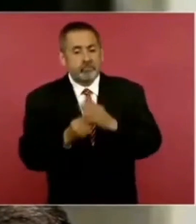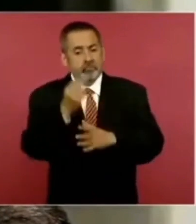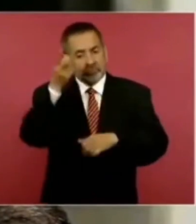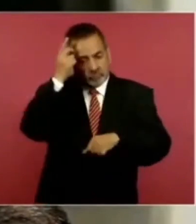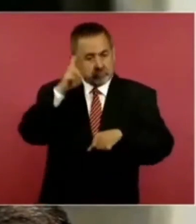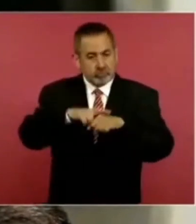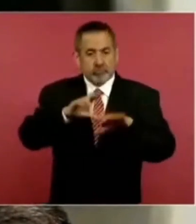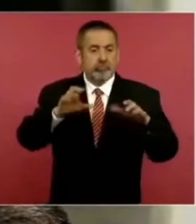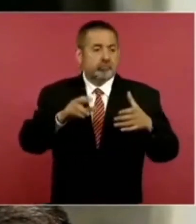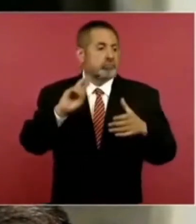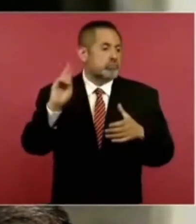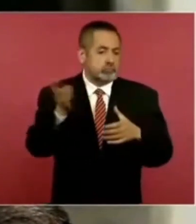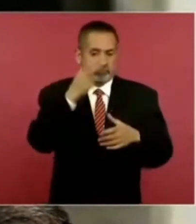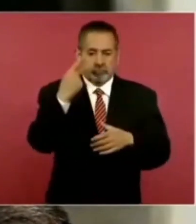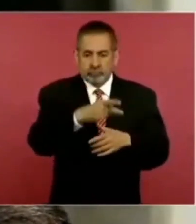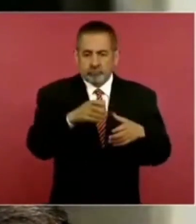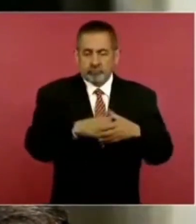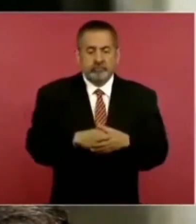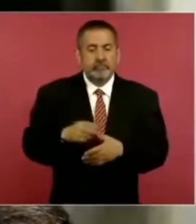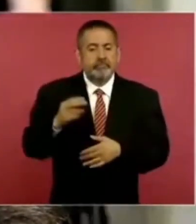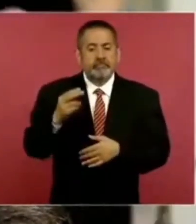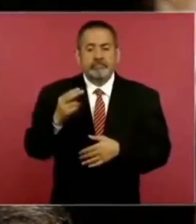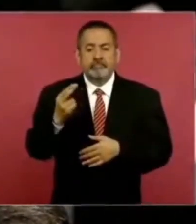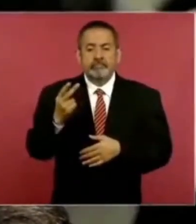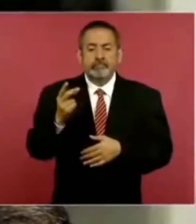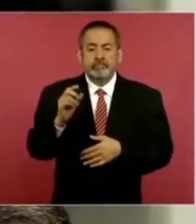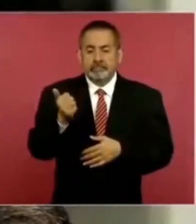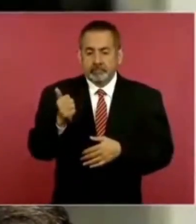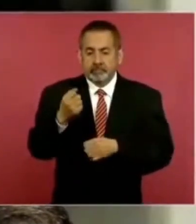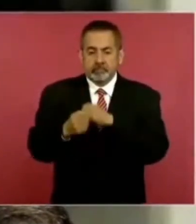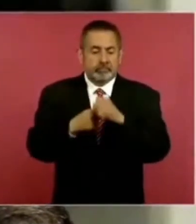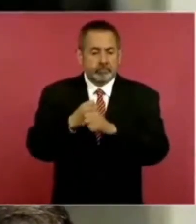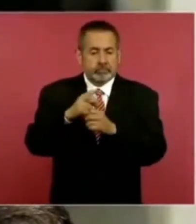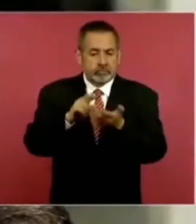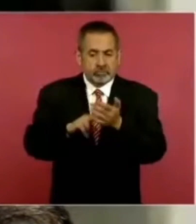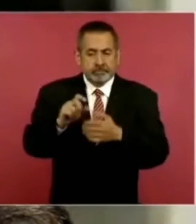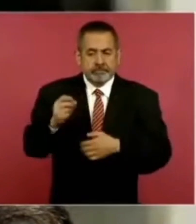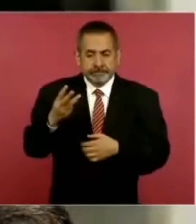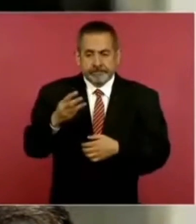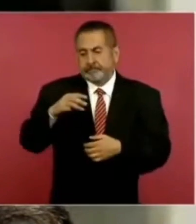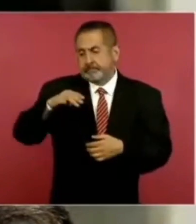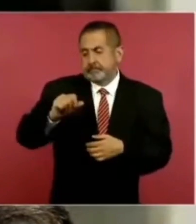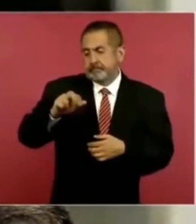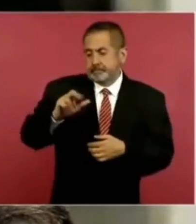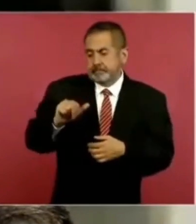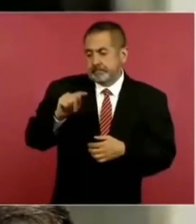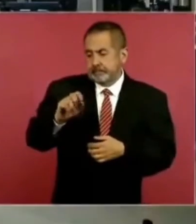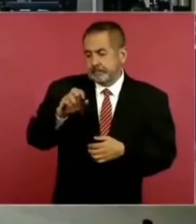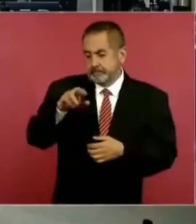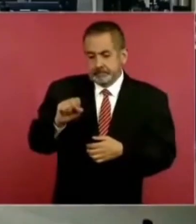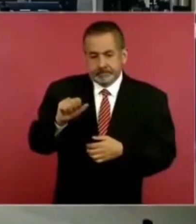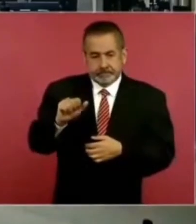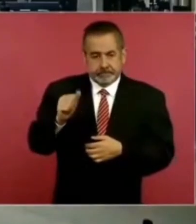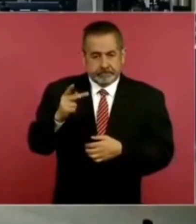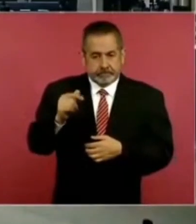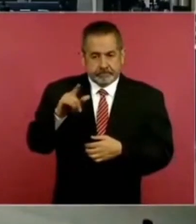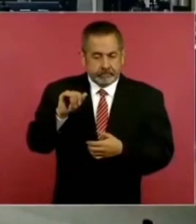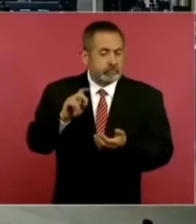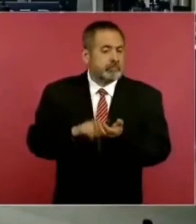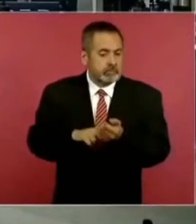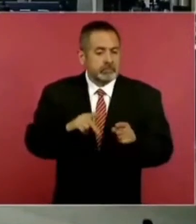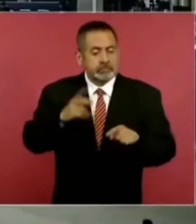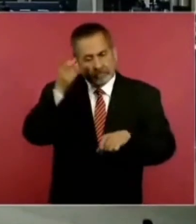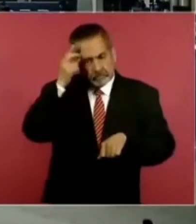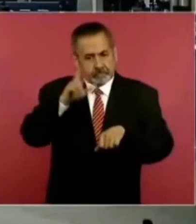de la propia universidad. El 25 de agosto del 2023, María Teresa Paulín Ríos se designa como